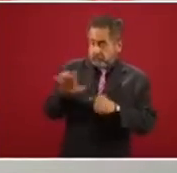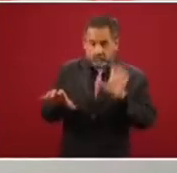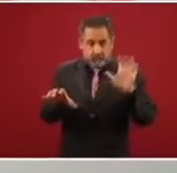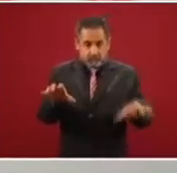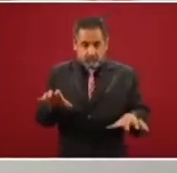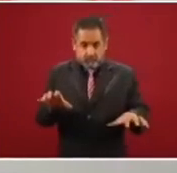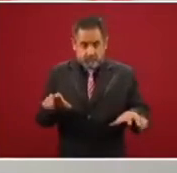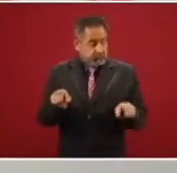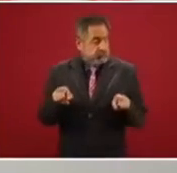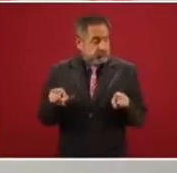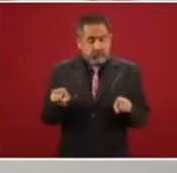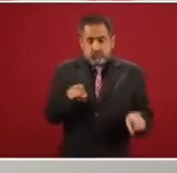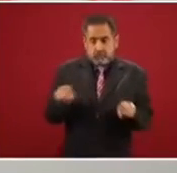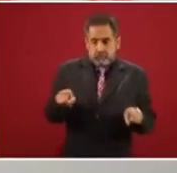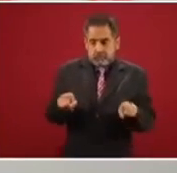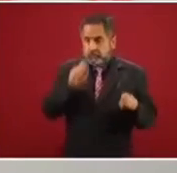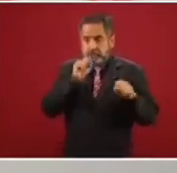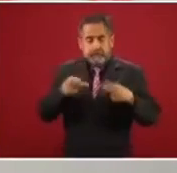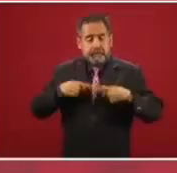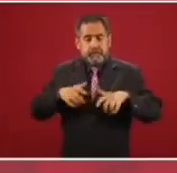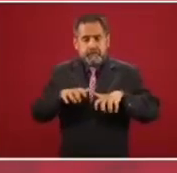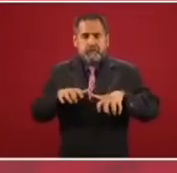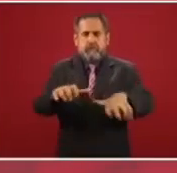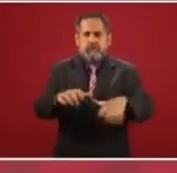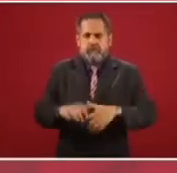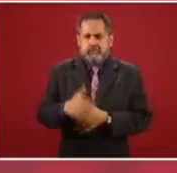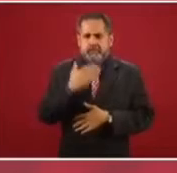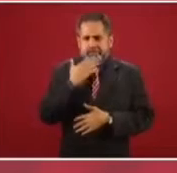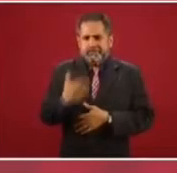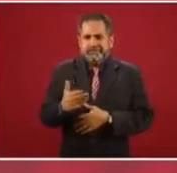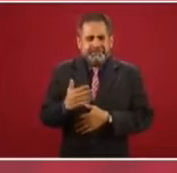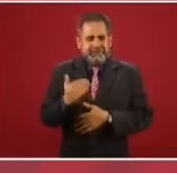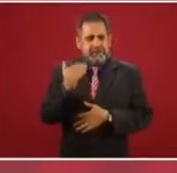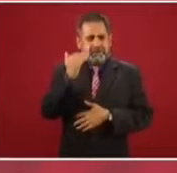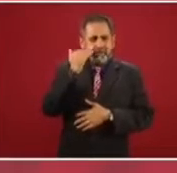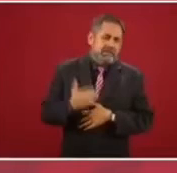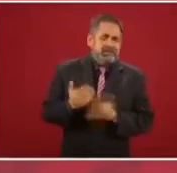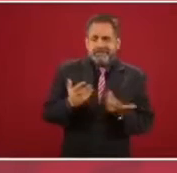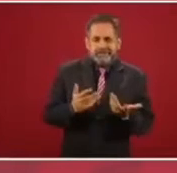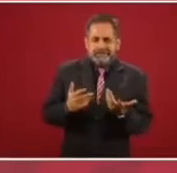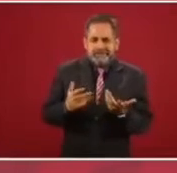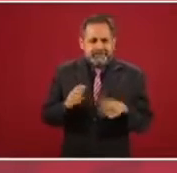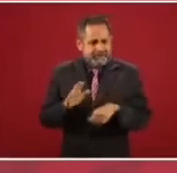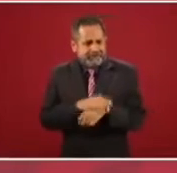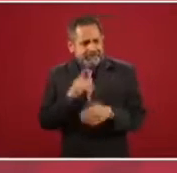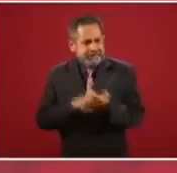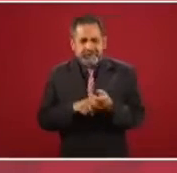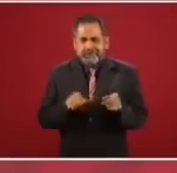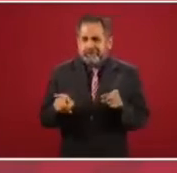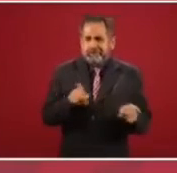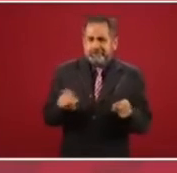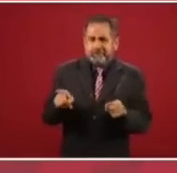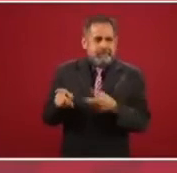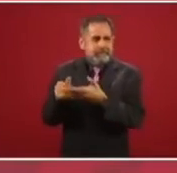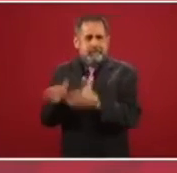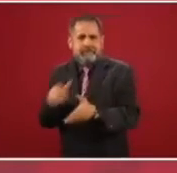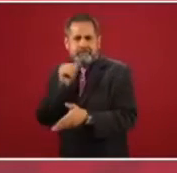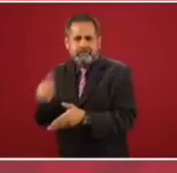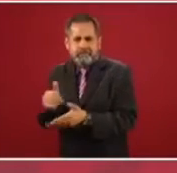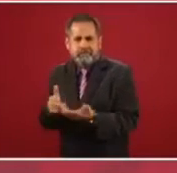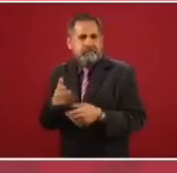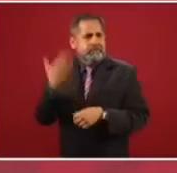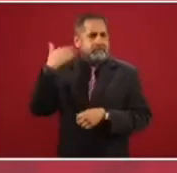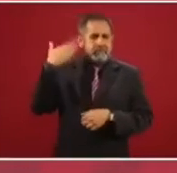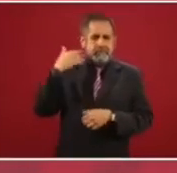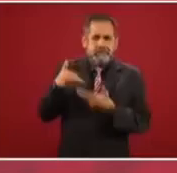operando para la misma población es justo de las distorsiones que teníamos que evitar preguntarnos por qué nunca abrió ese hospital y